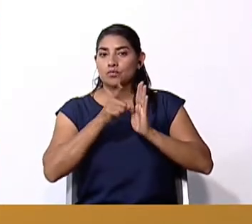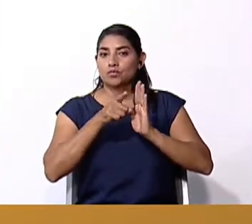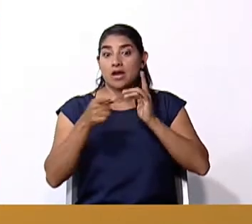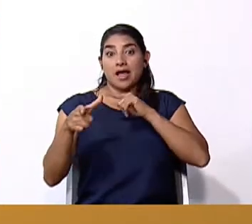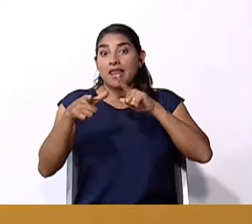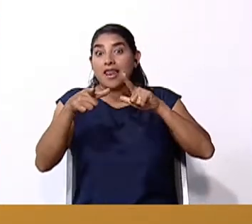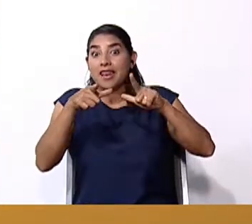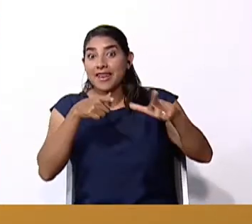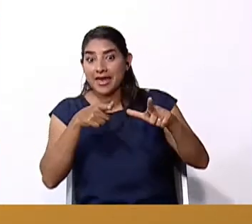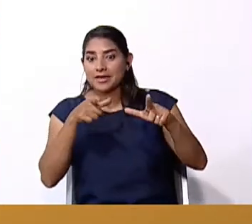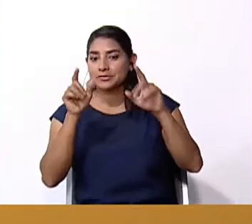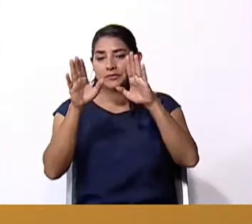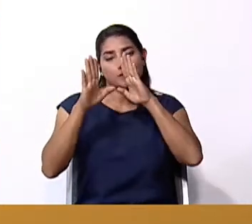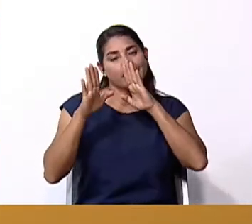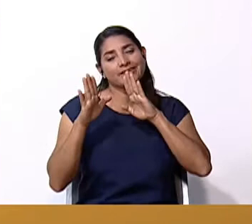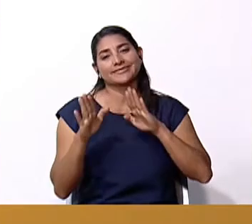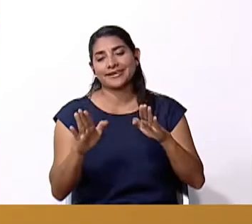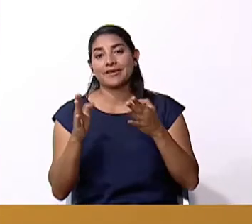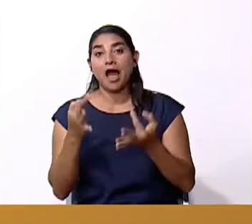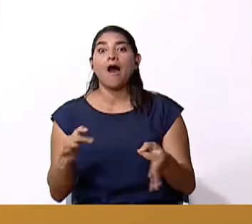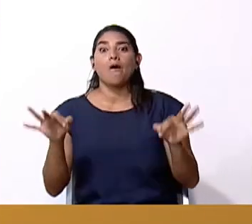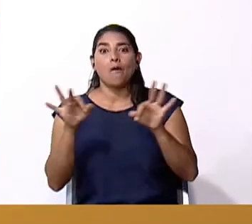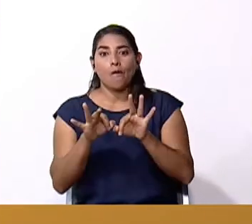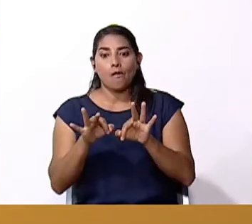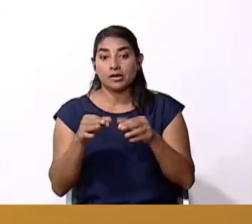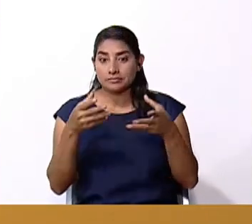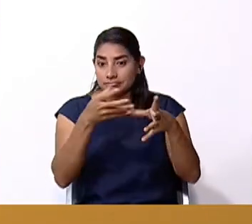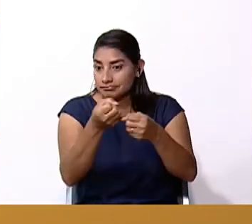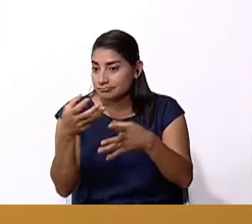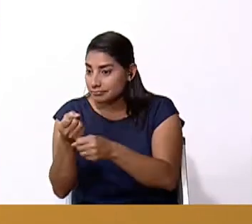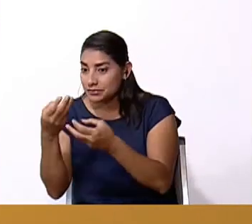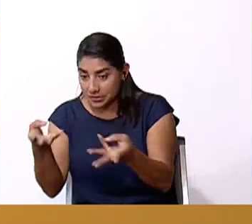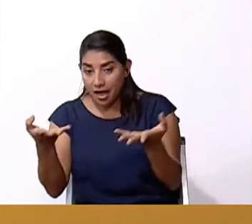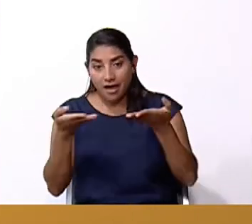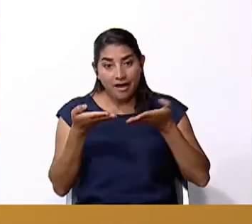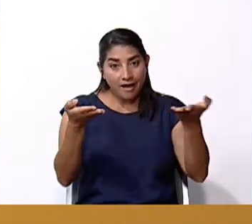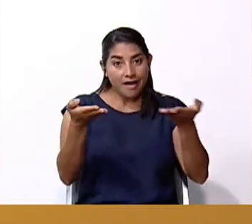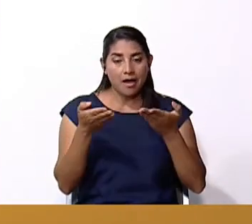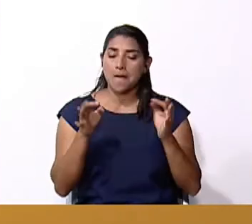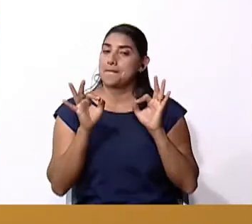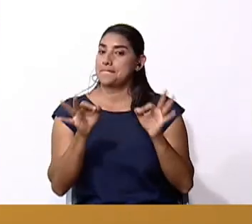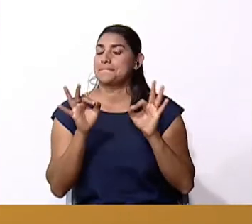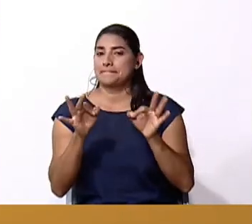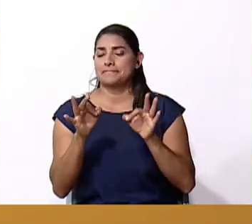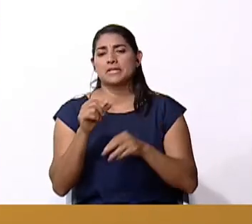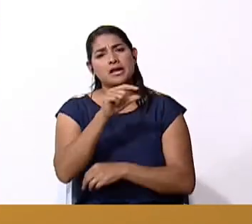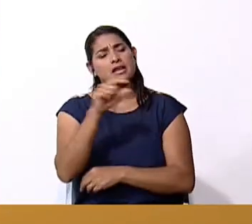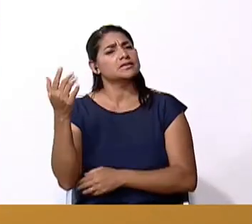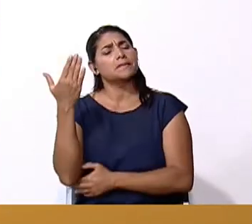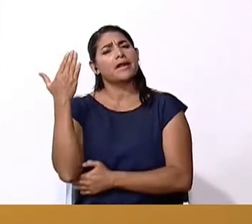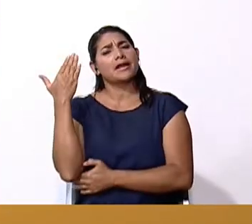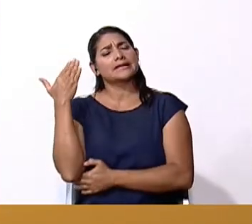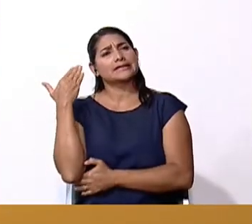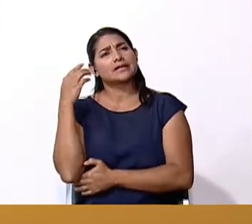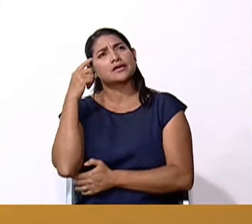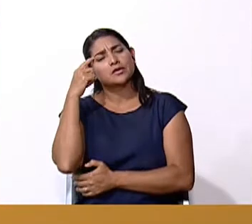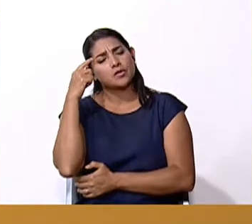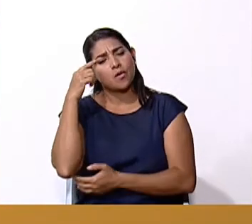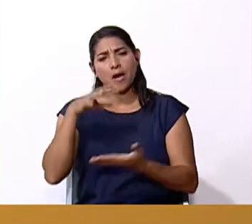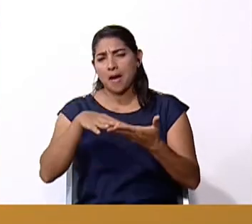¿Listos? ¡Excelente! Lo hemos hecho. Muy bien. Bueno, la semana pasada